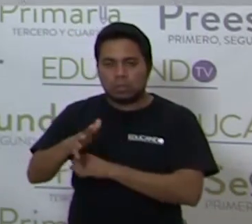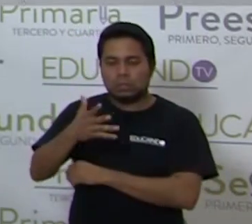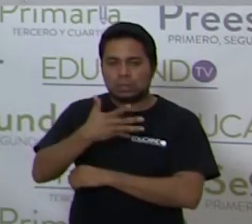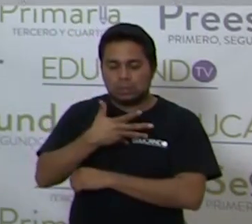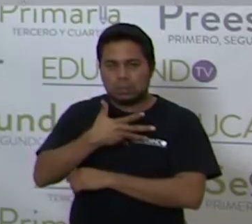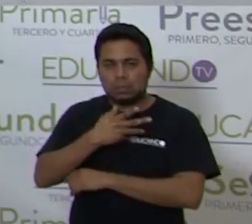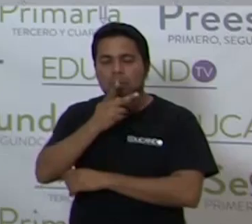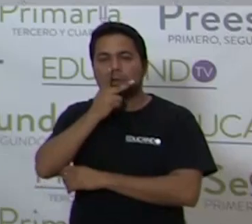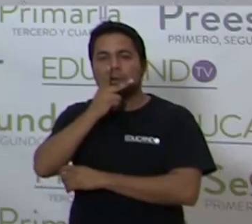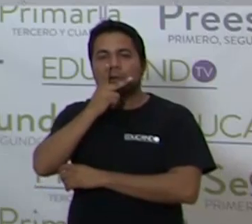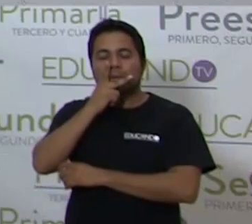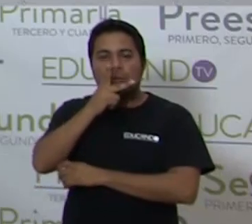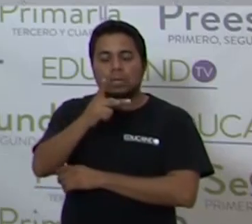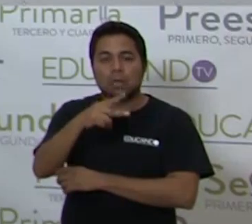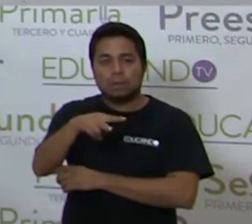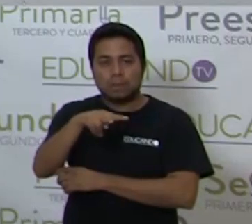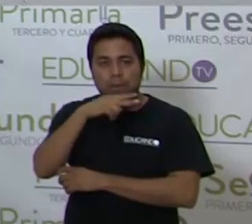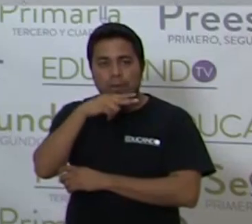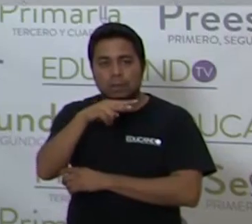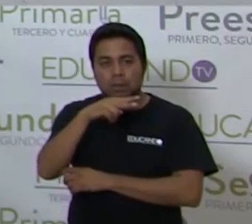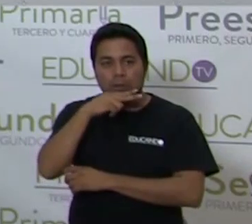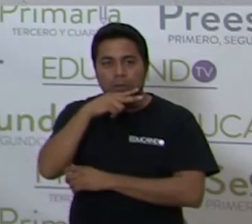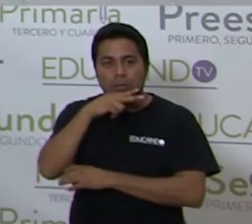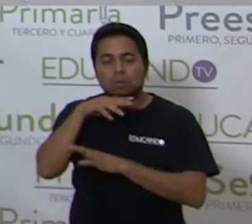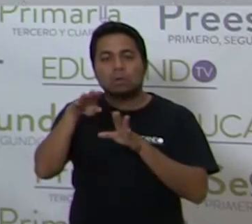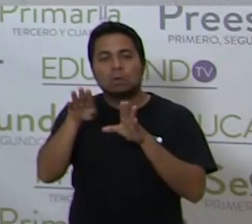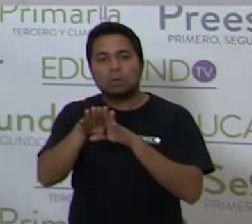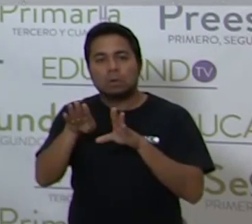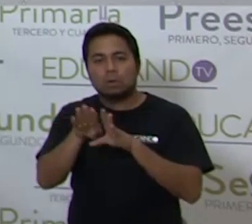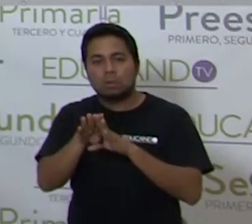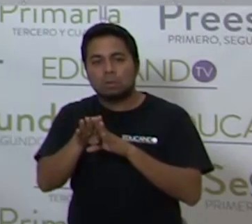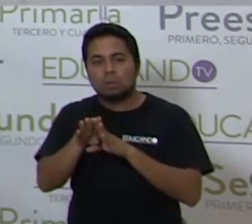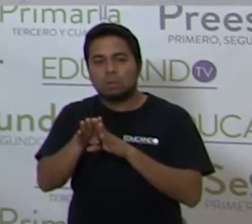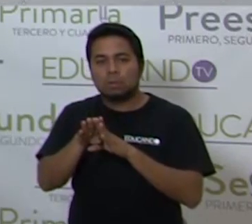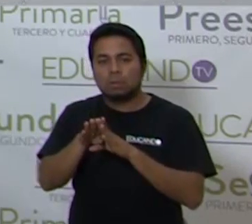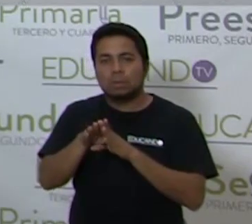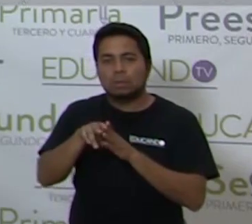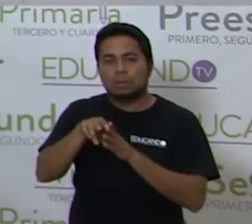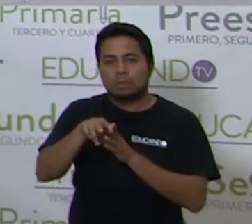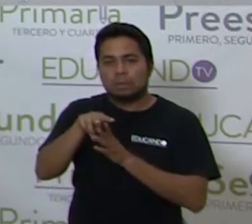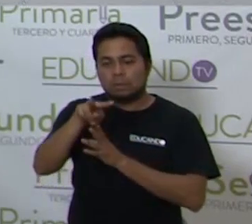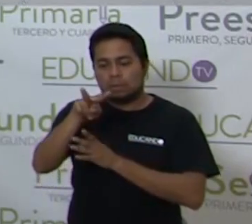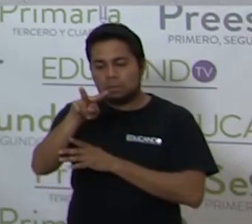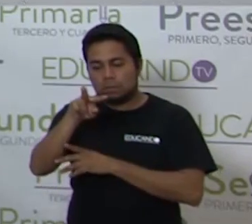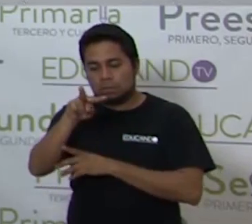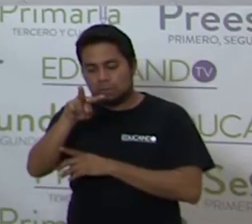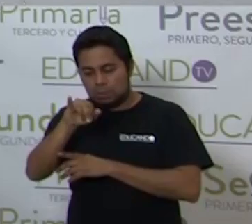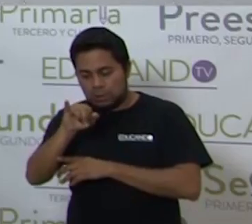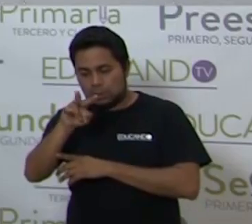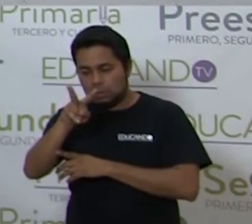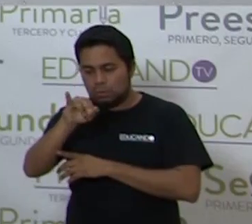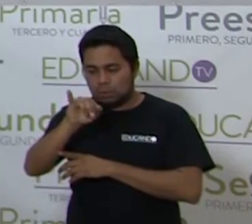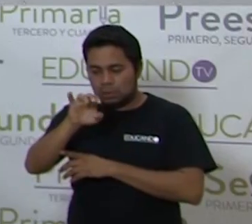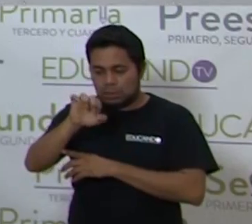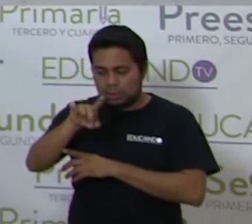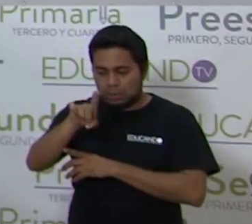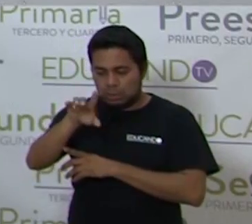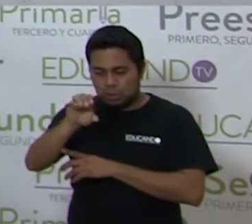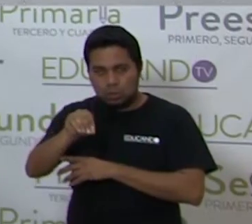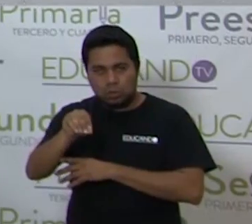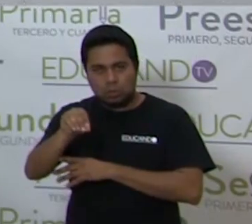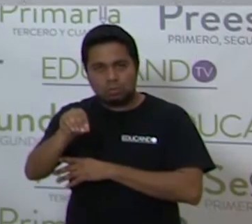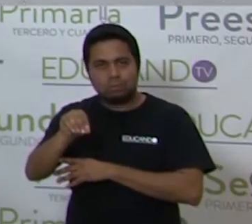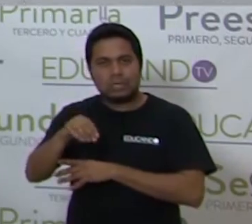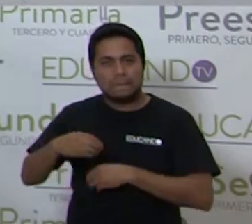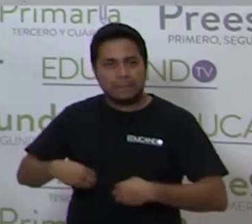que es el verbo conjugado como viendo. ¿Bien?